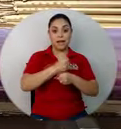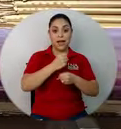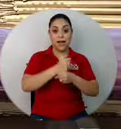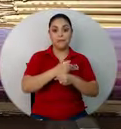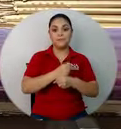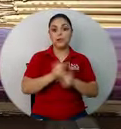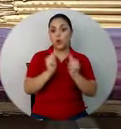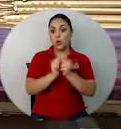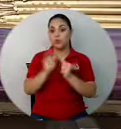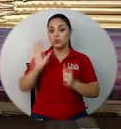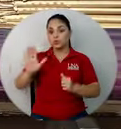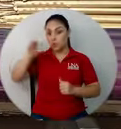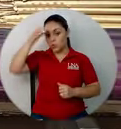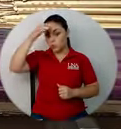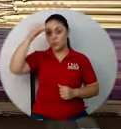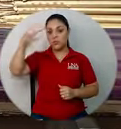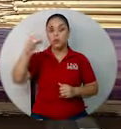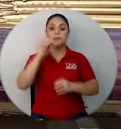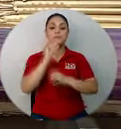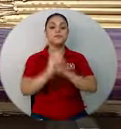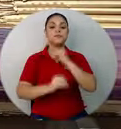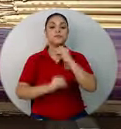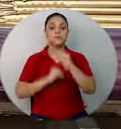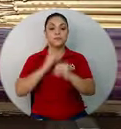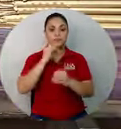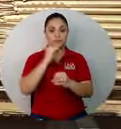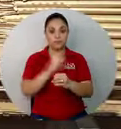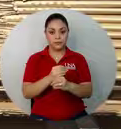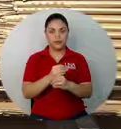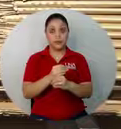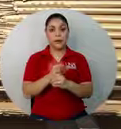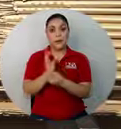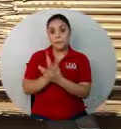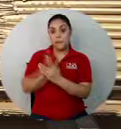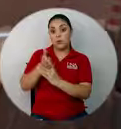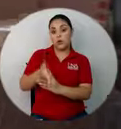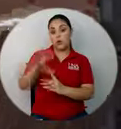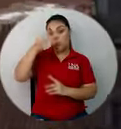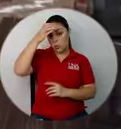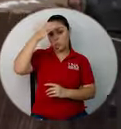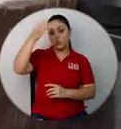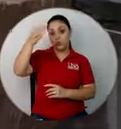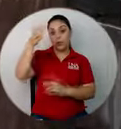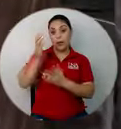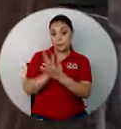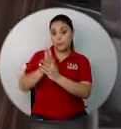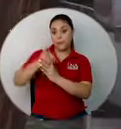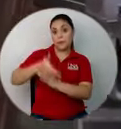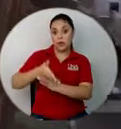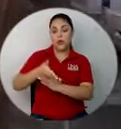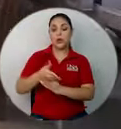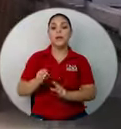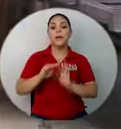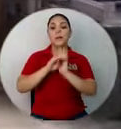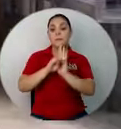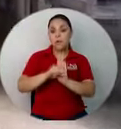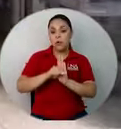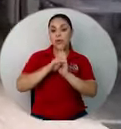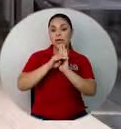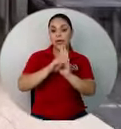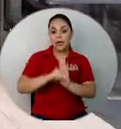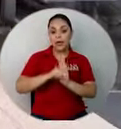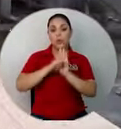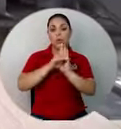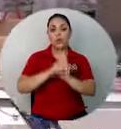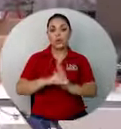cultura organizacional, es la cultura o es a través de la cultura, a través del modelamiento de una